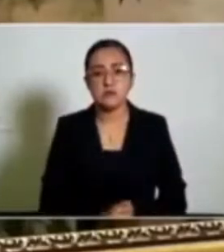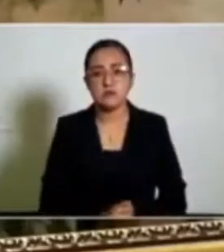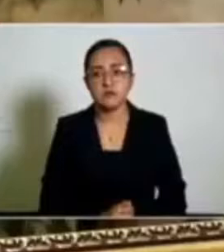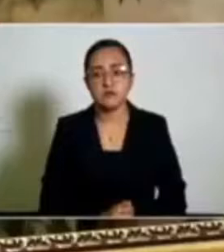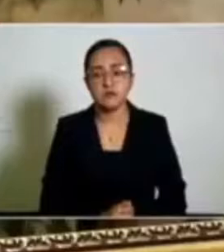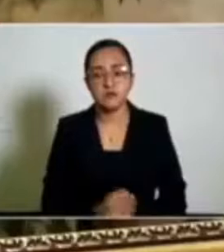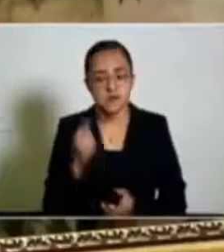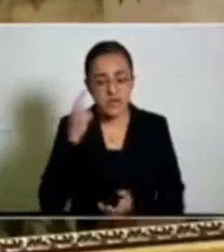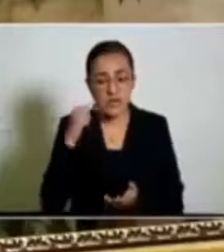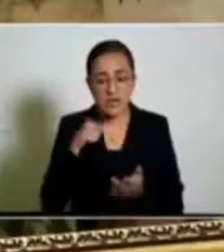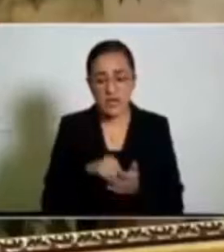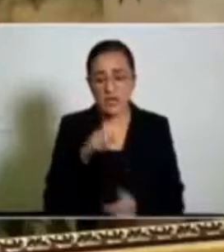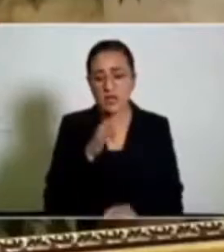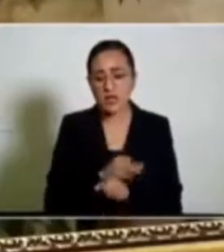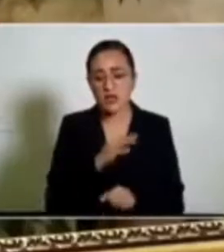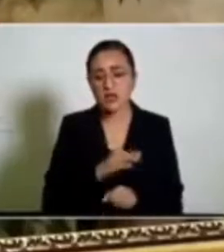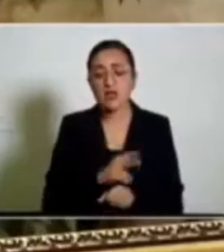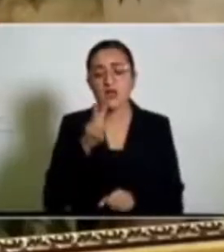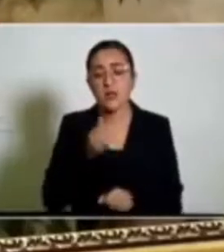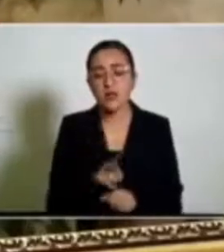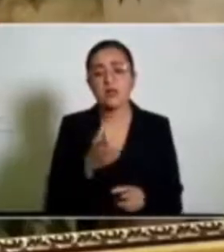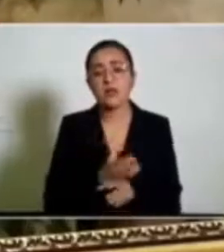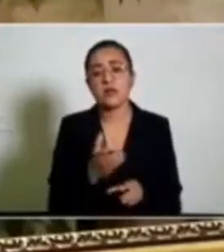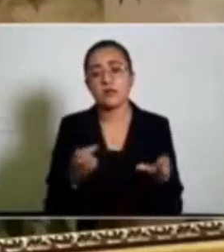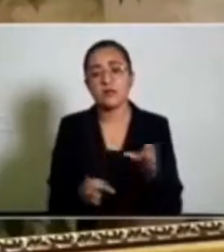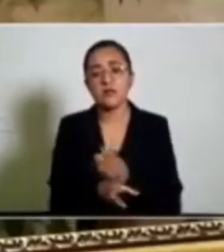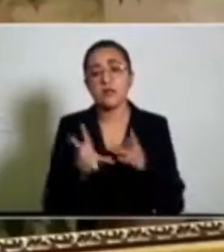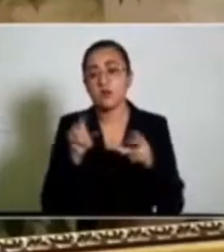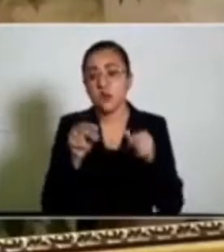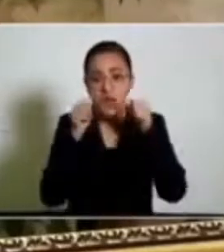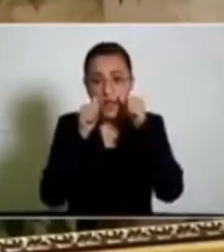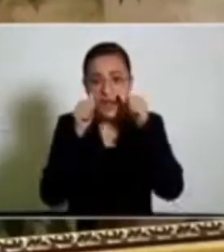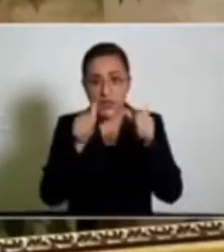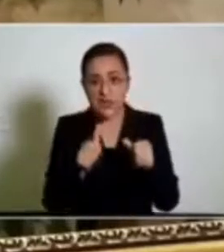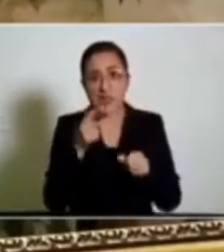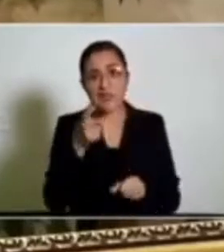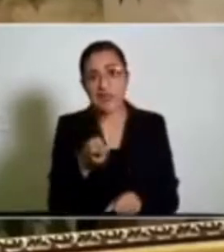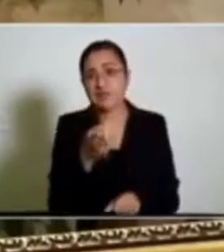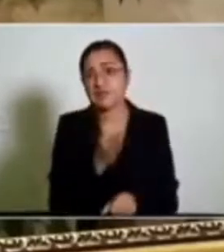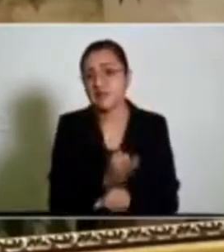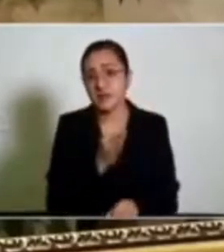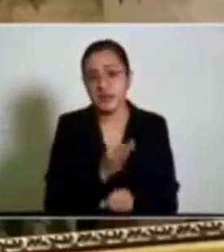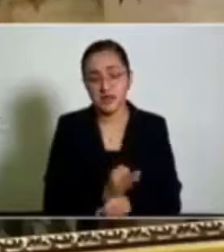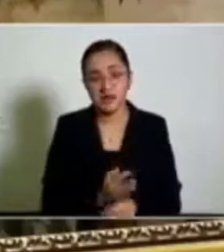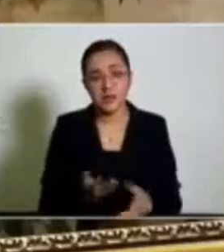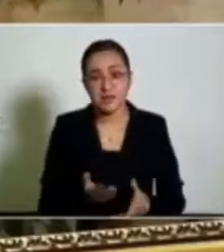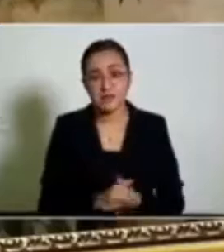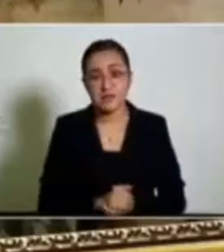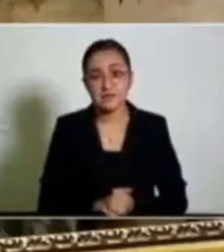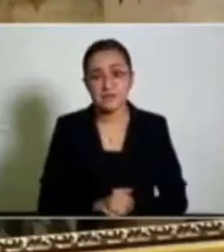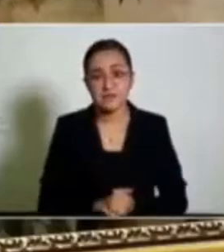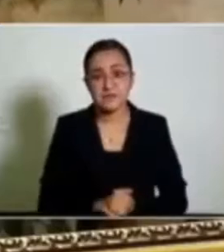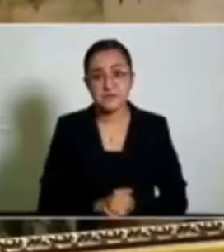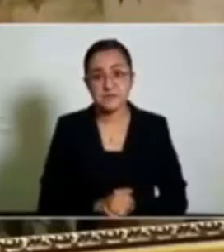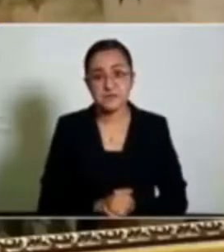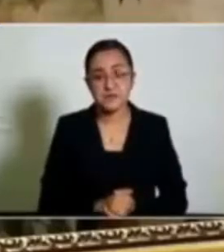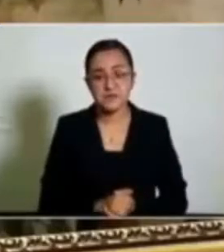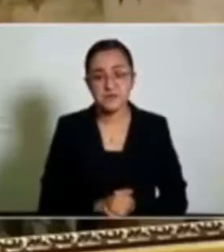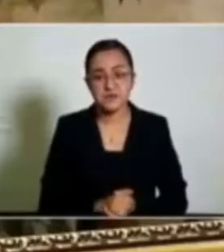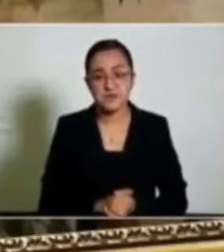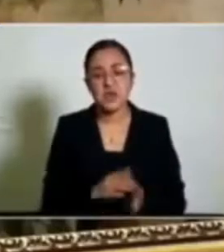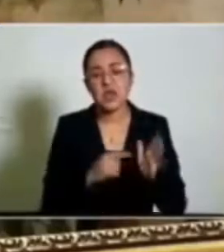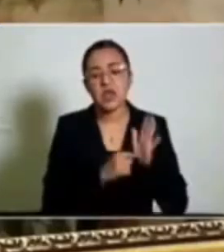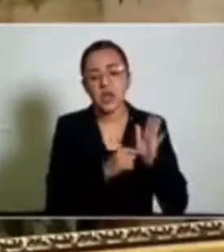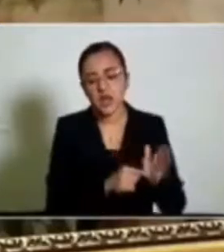Créanme que las consecuencias de no atender todas estas recomendaciones, el contenido de los